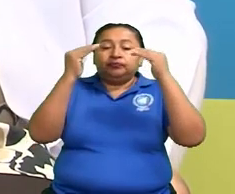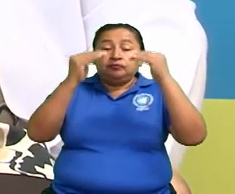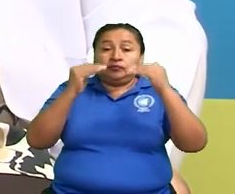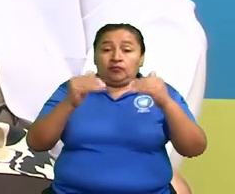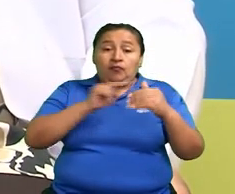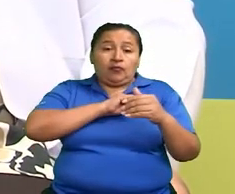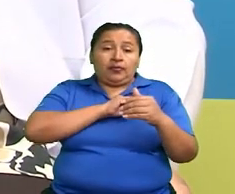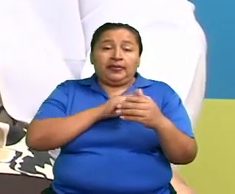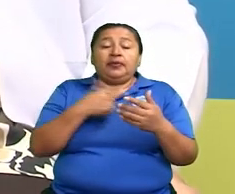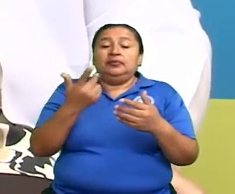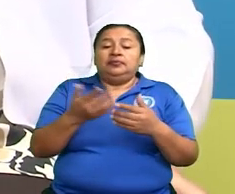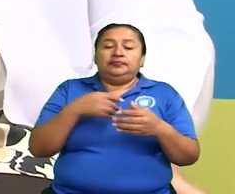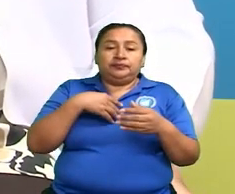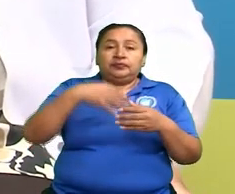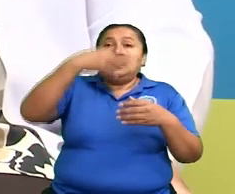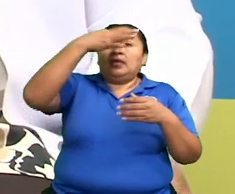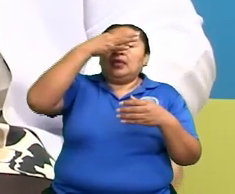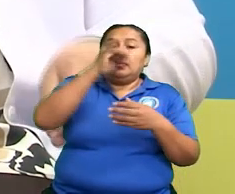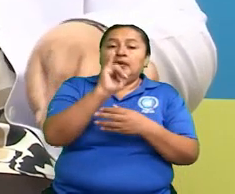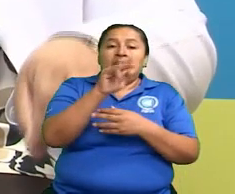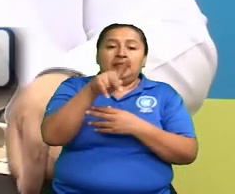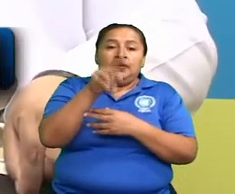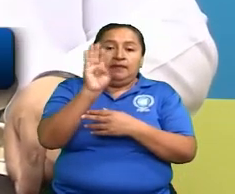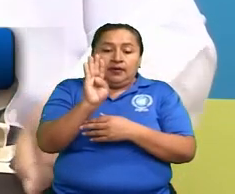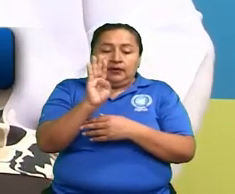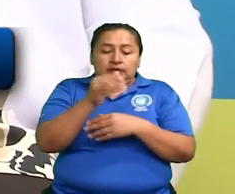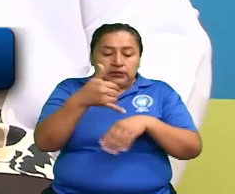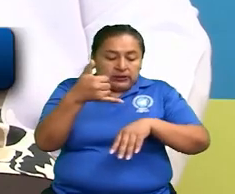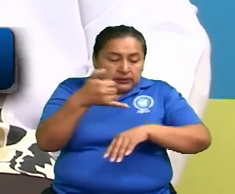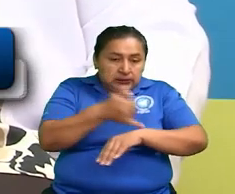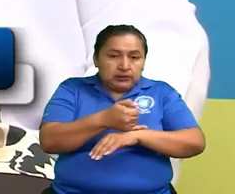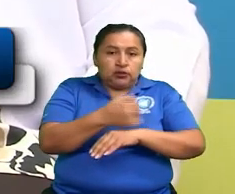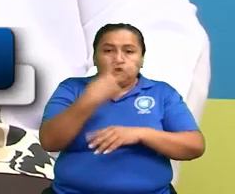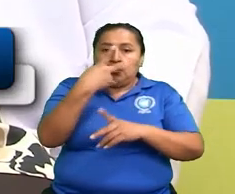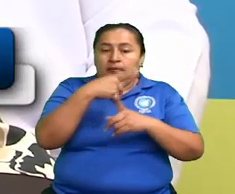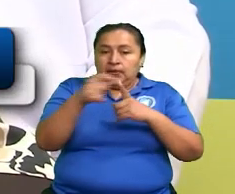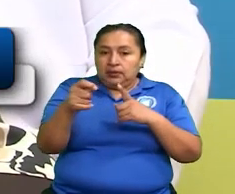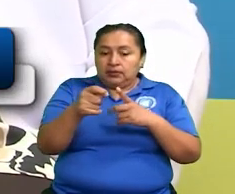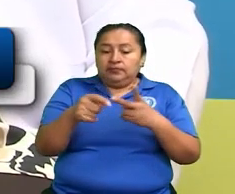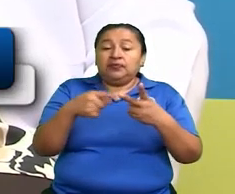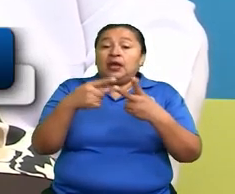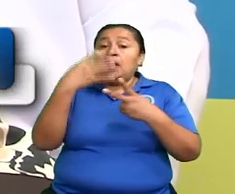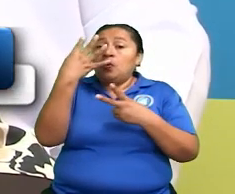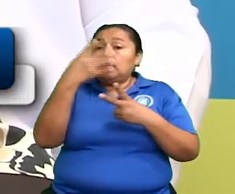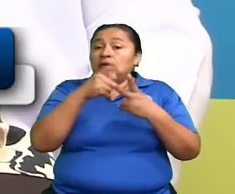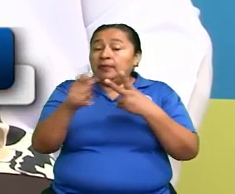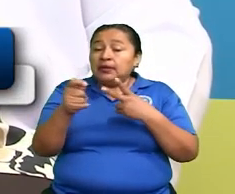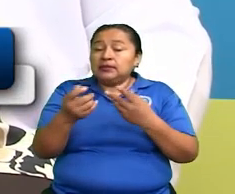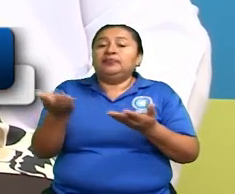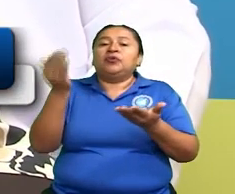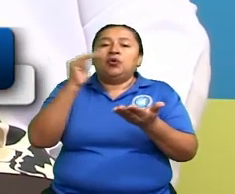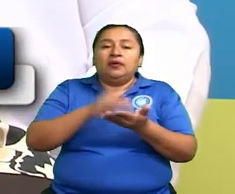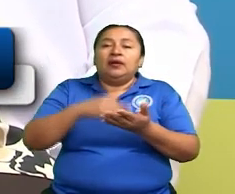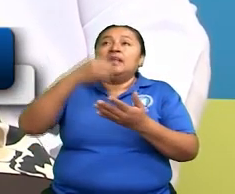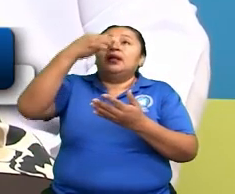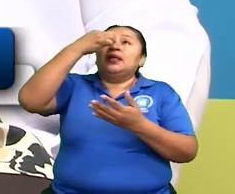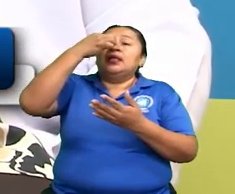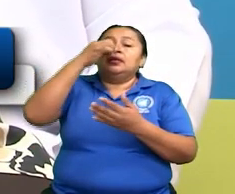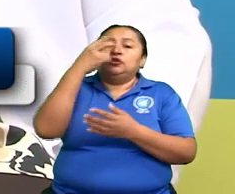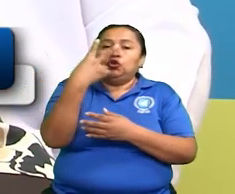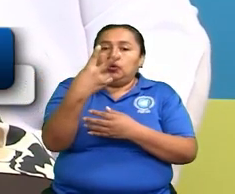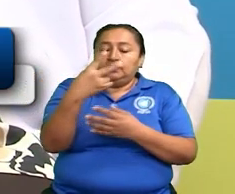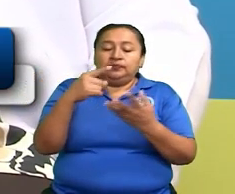en aplicar la IPV, ¿verdad?, inyectadita a los 2 meses. A los 4 meses se le da 2 gotitas